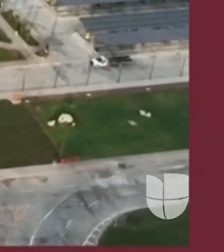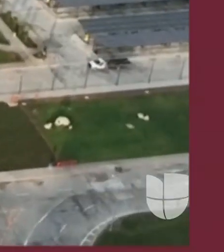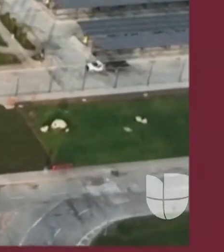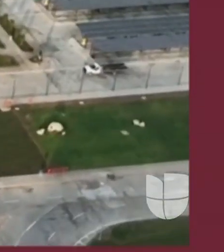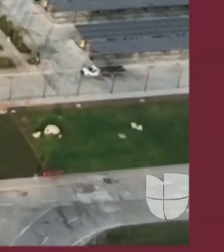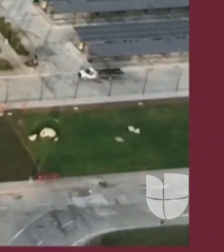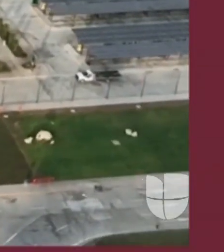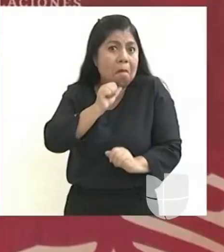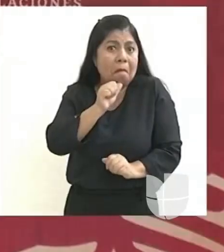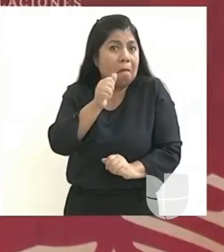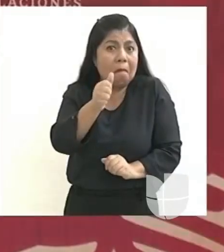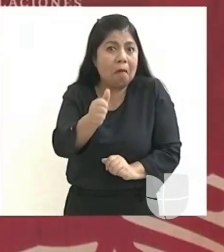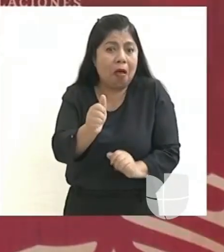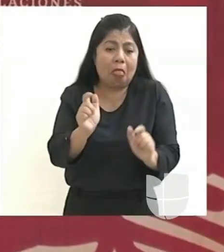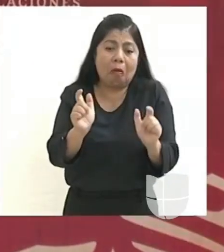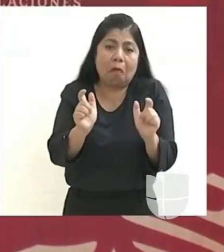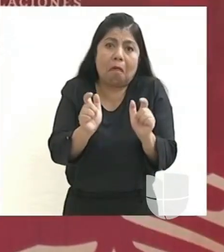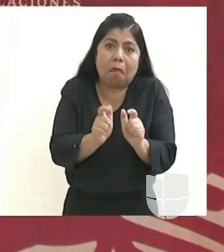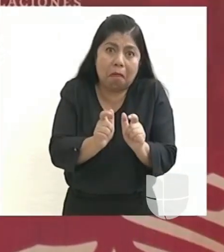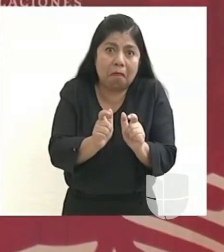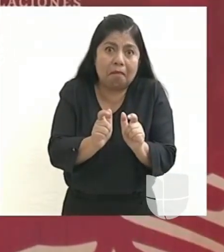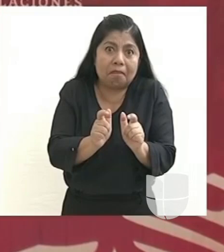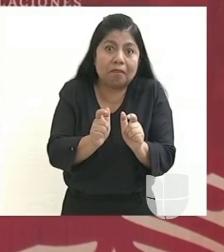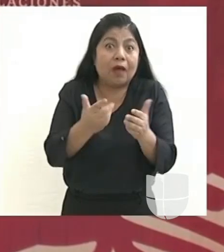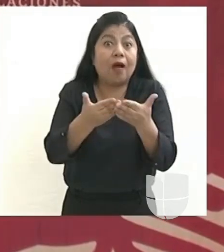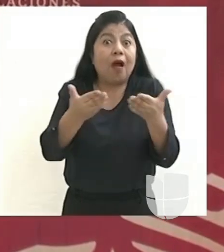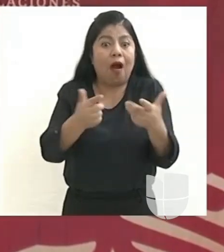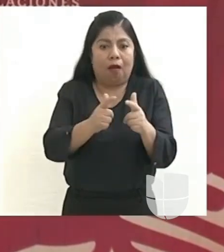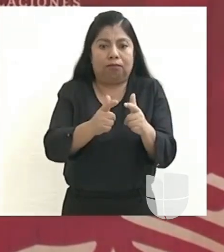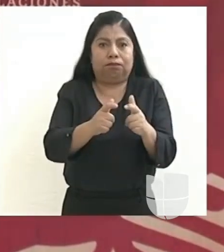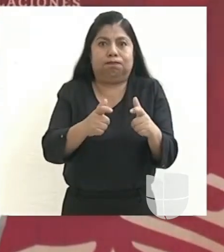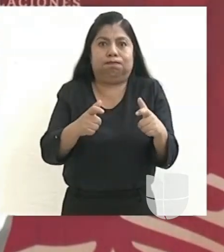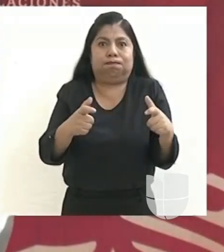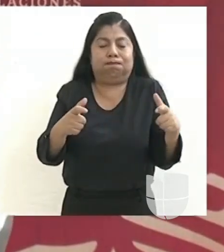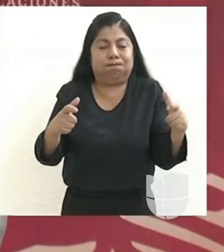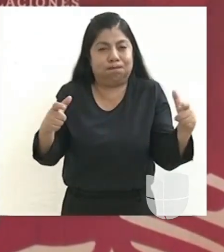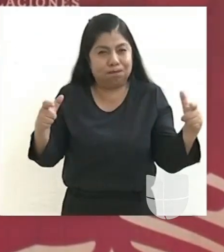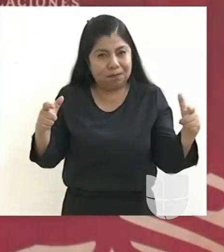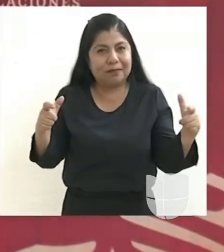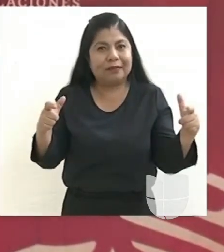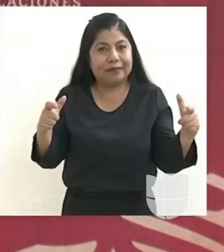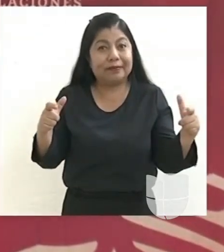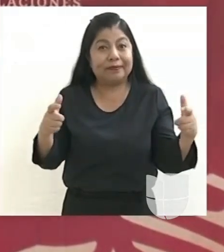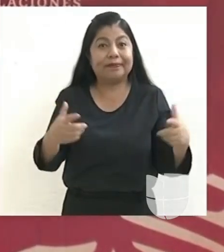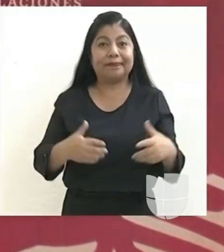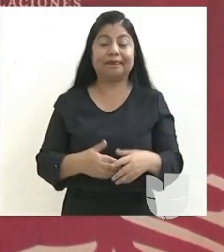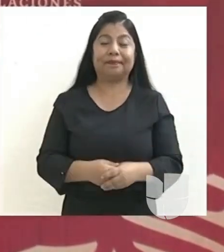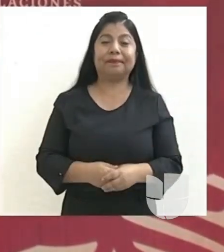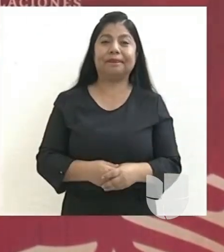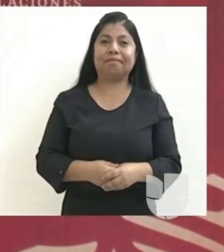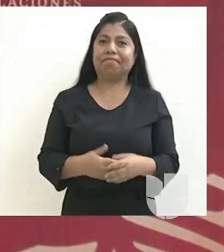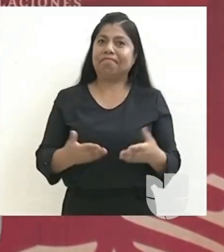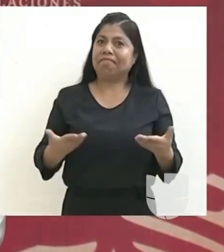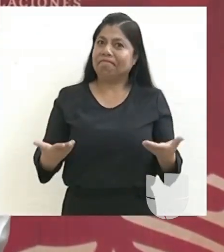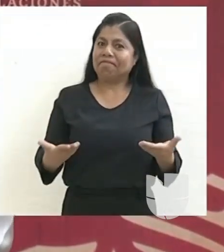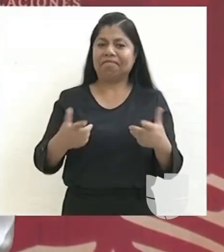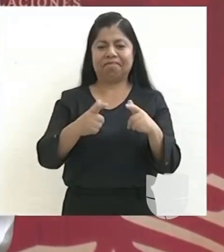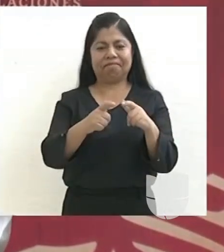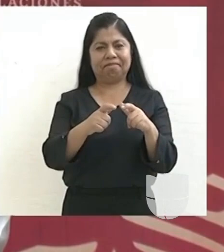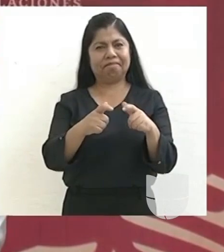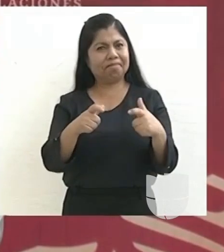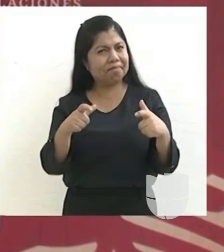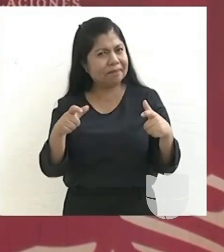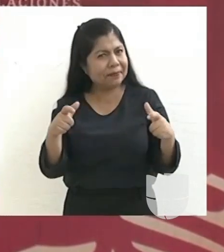del sureste del país. Este fenómeno está íntimamente relacionado